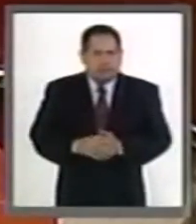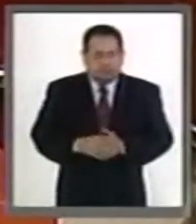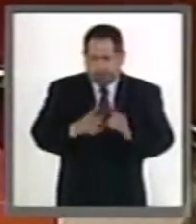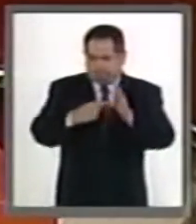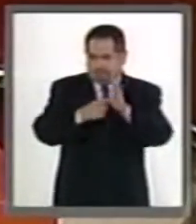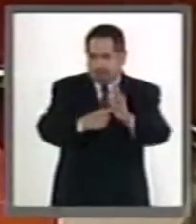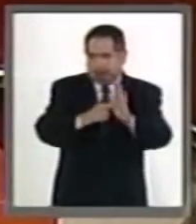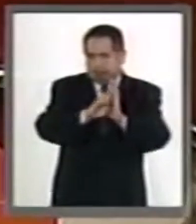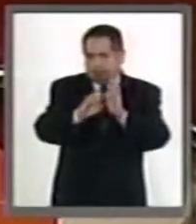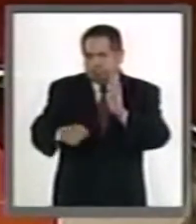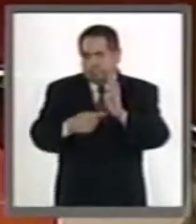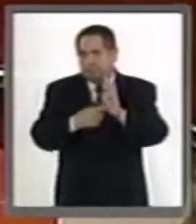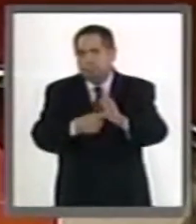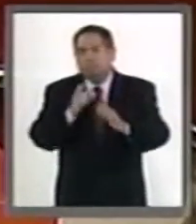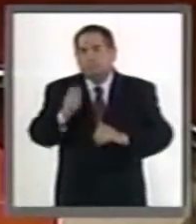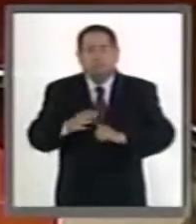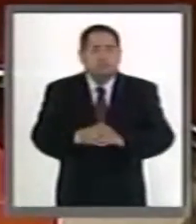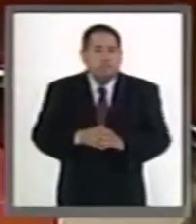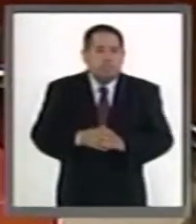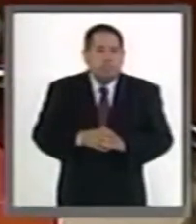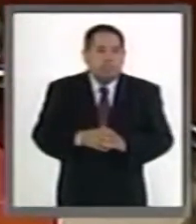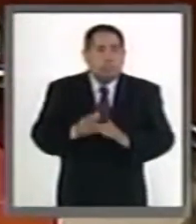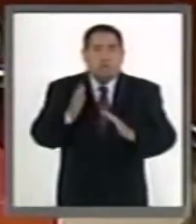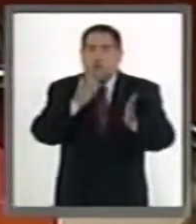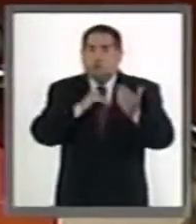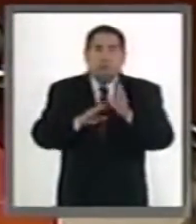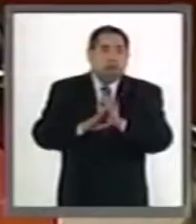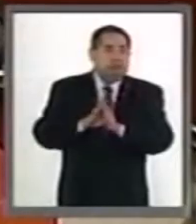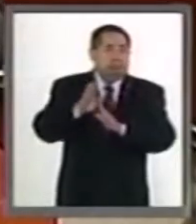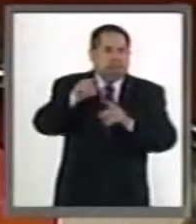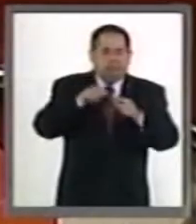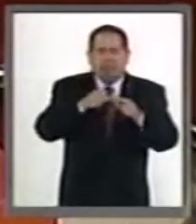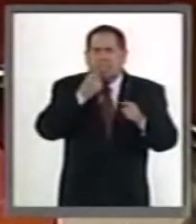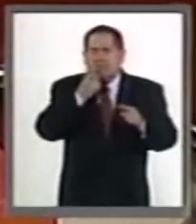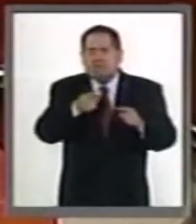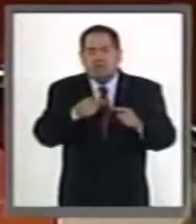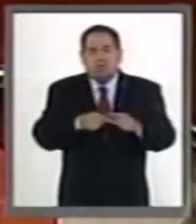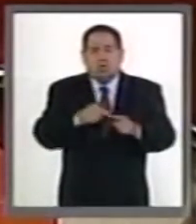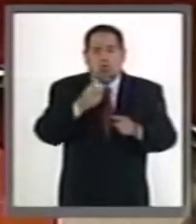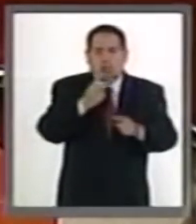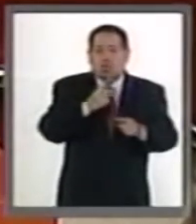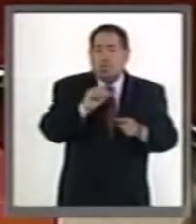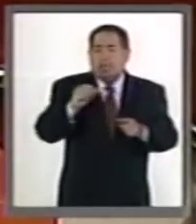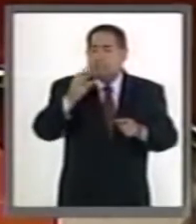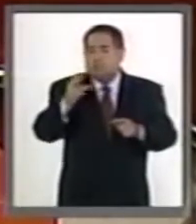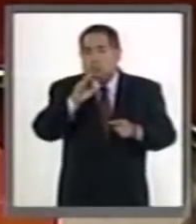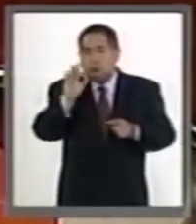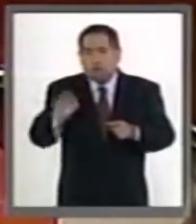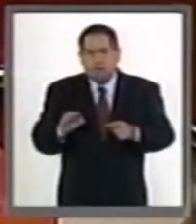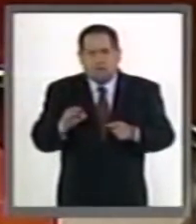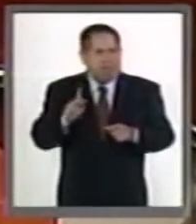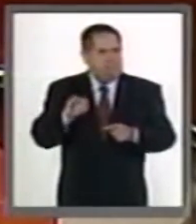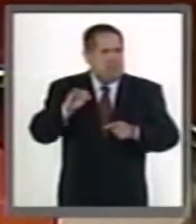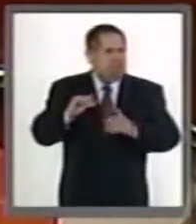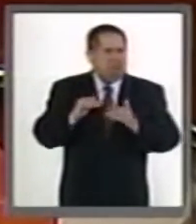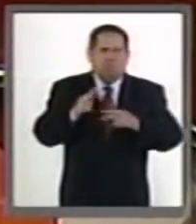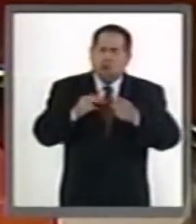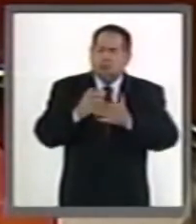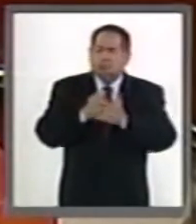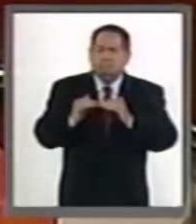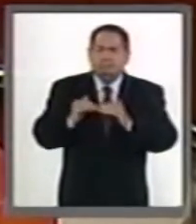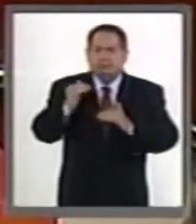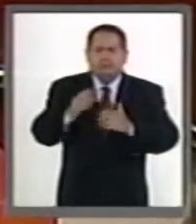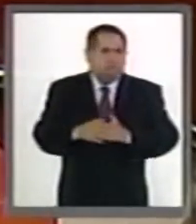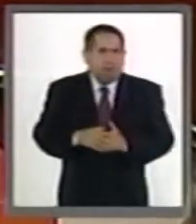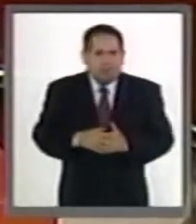ello es que el nivel de crecimiento que se proyecta oscila entre el 2 y el 3% del Producto Interno Bruto,